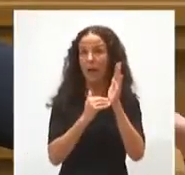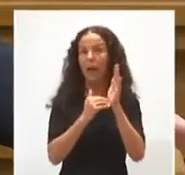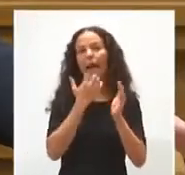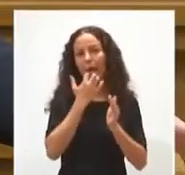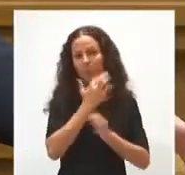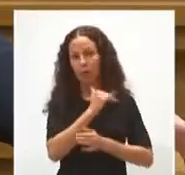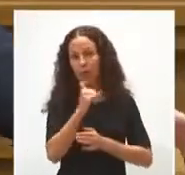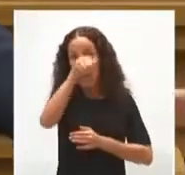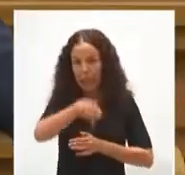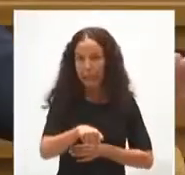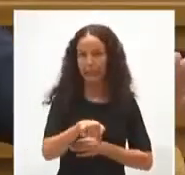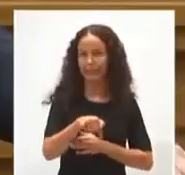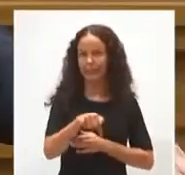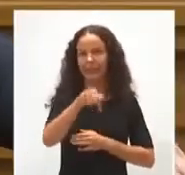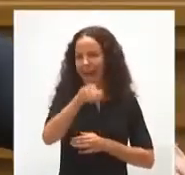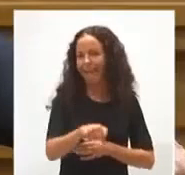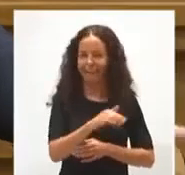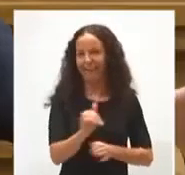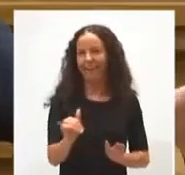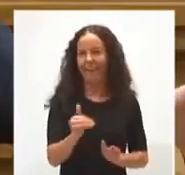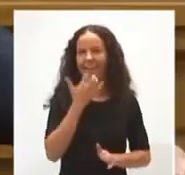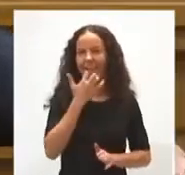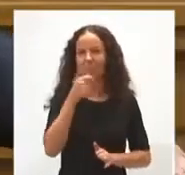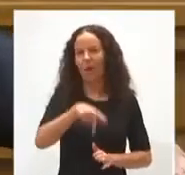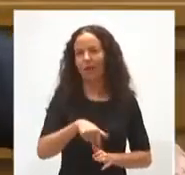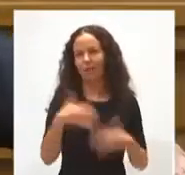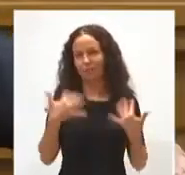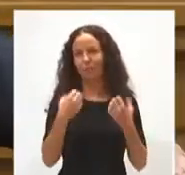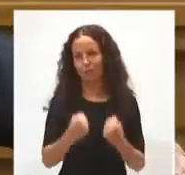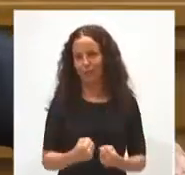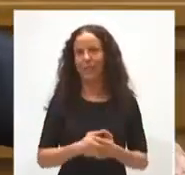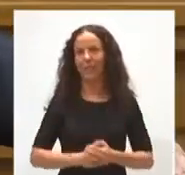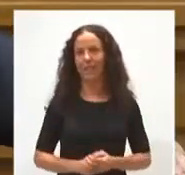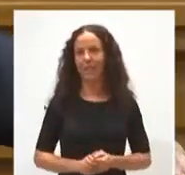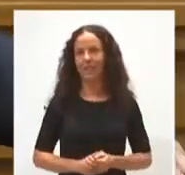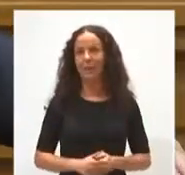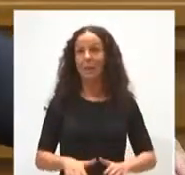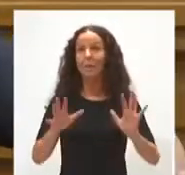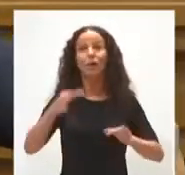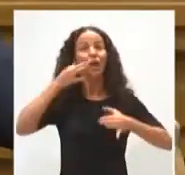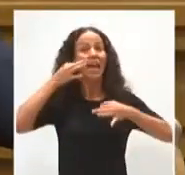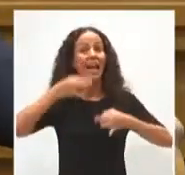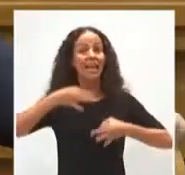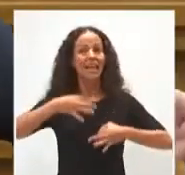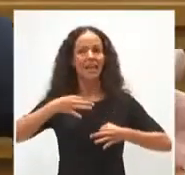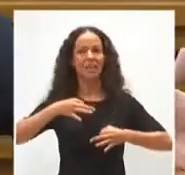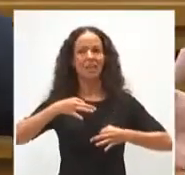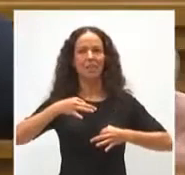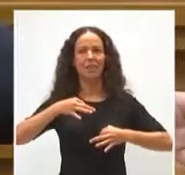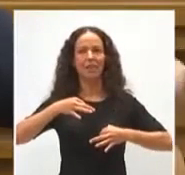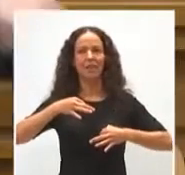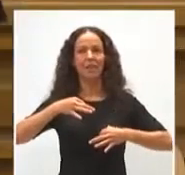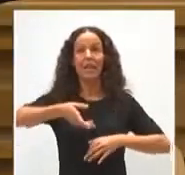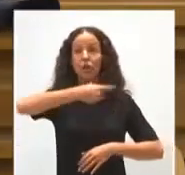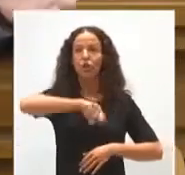es evidente que aquí ha sido escandaloso vamos pero la realidad es que creo que nosotros al